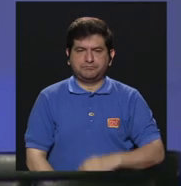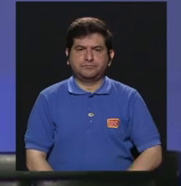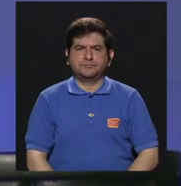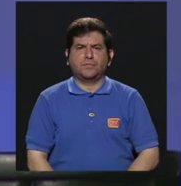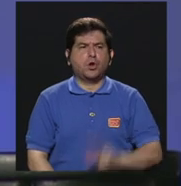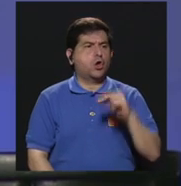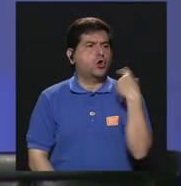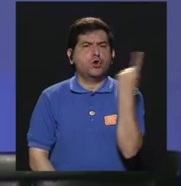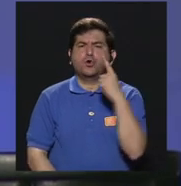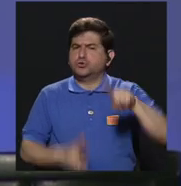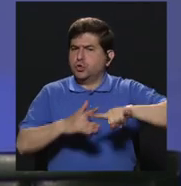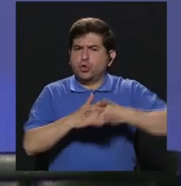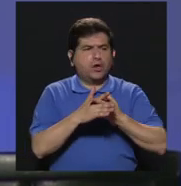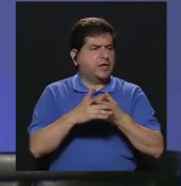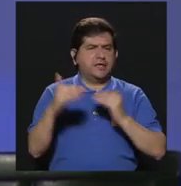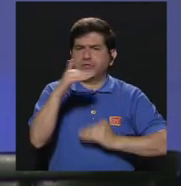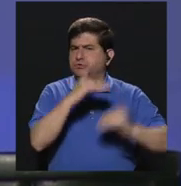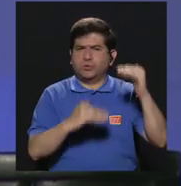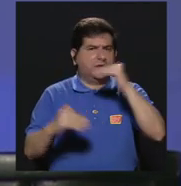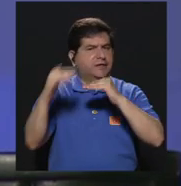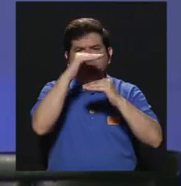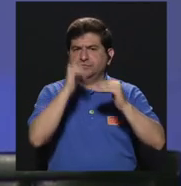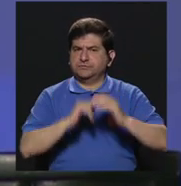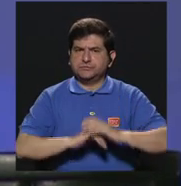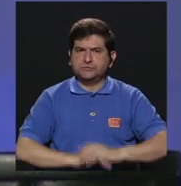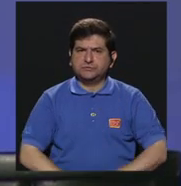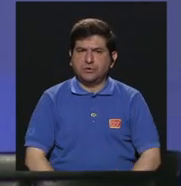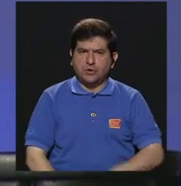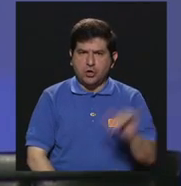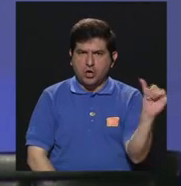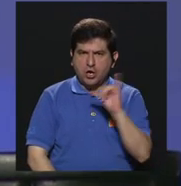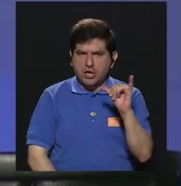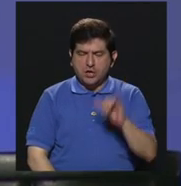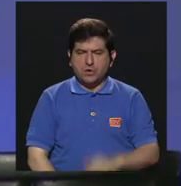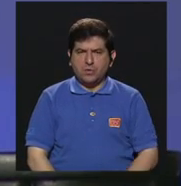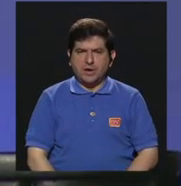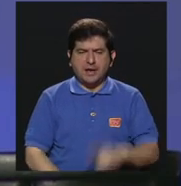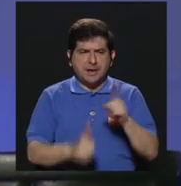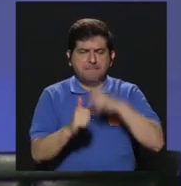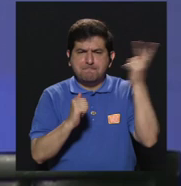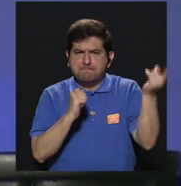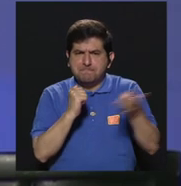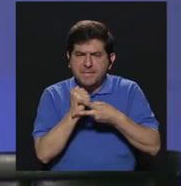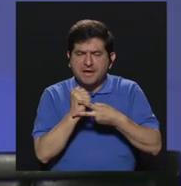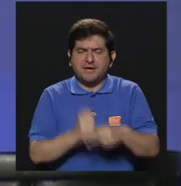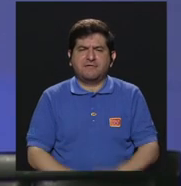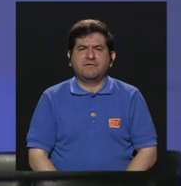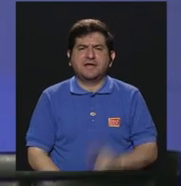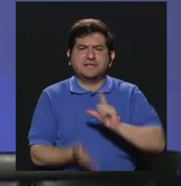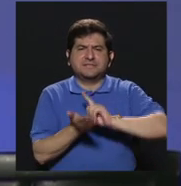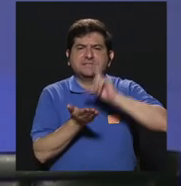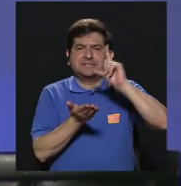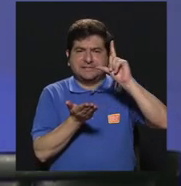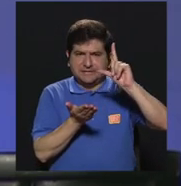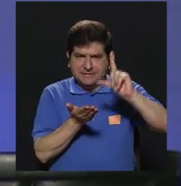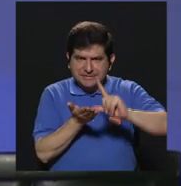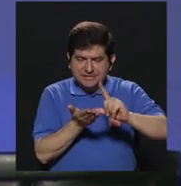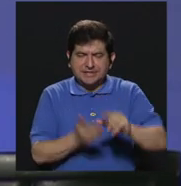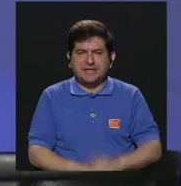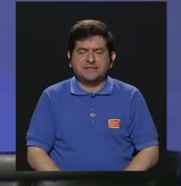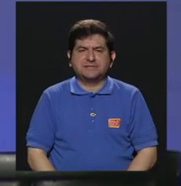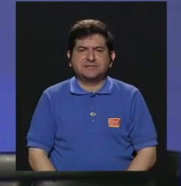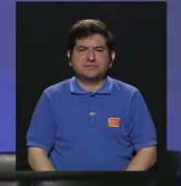no solo inauguró el edificio, también estrenó las lecciones de